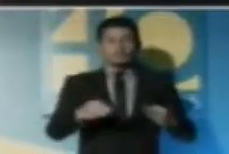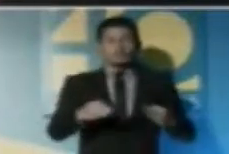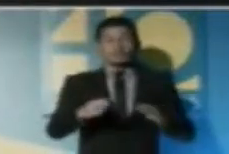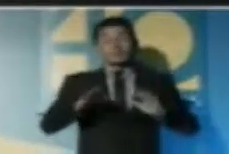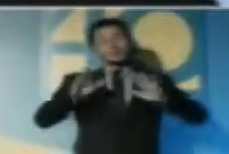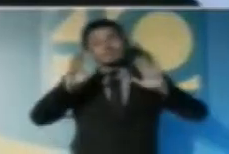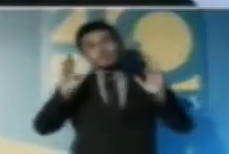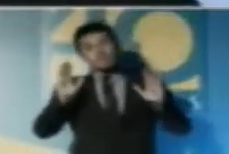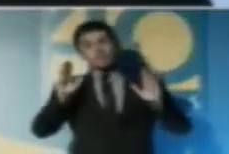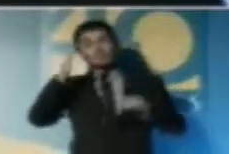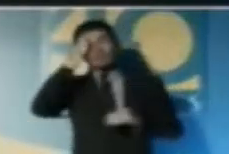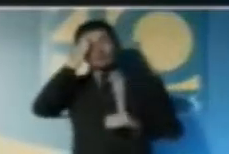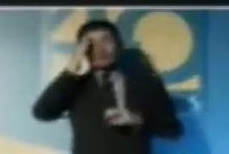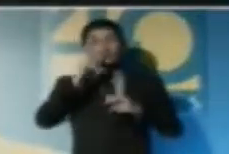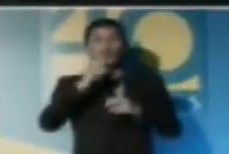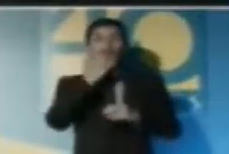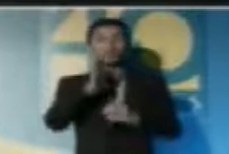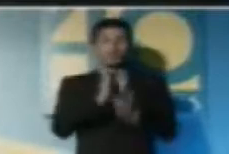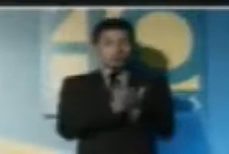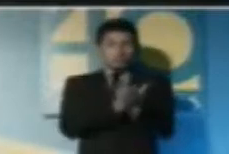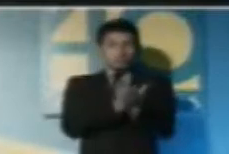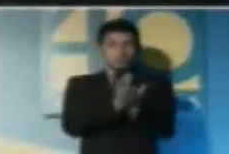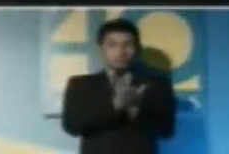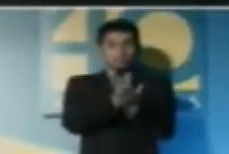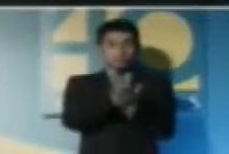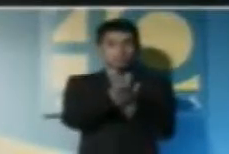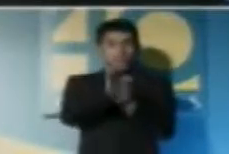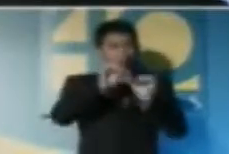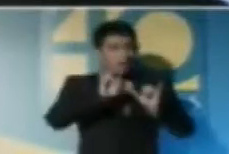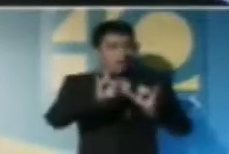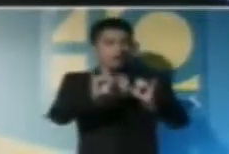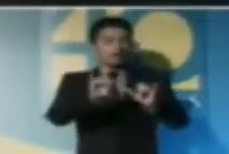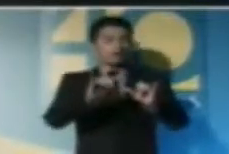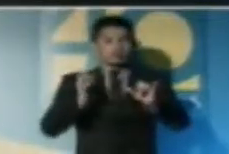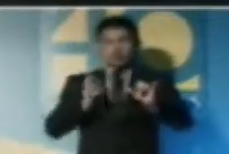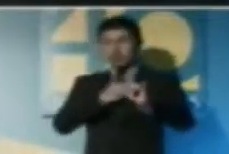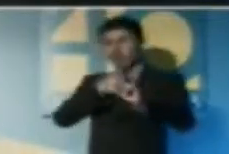embargo, nada de ello será sostenible si dejamos a un lado nuestra